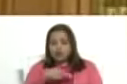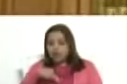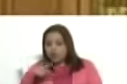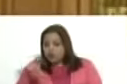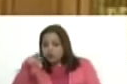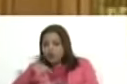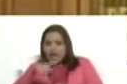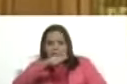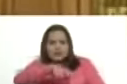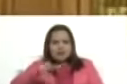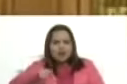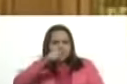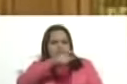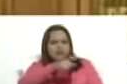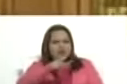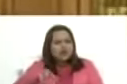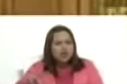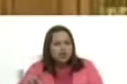los traidores.